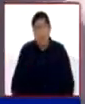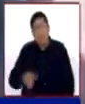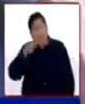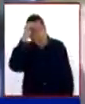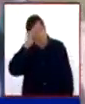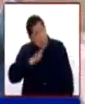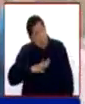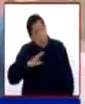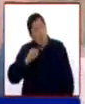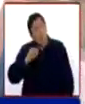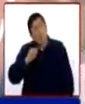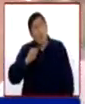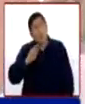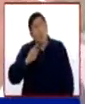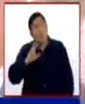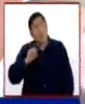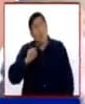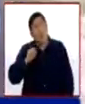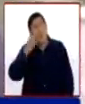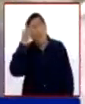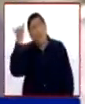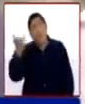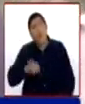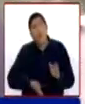Marcos, ¿por qué cree que se fue doña Marcelina?